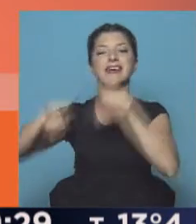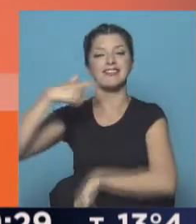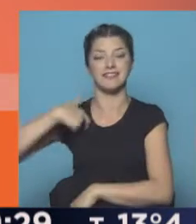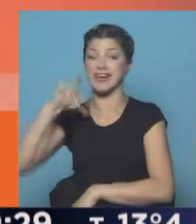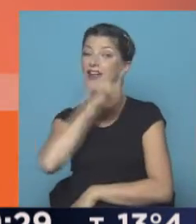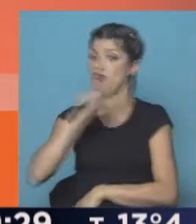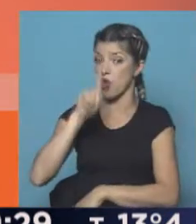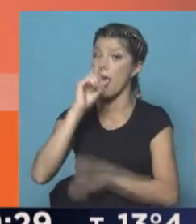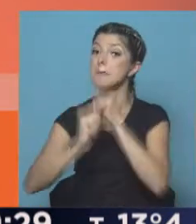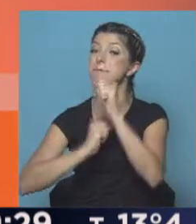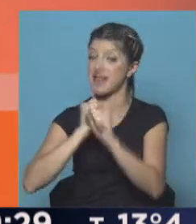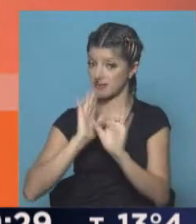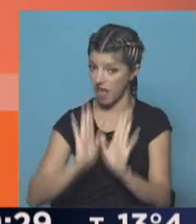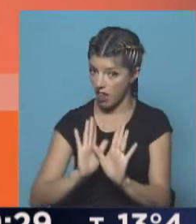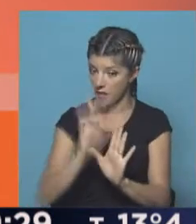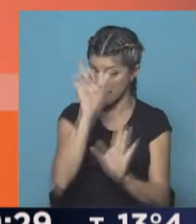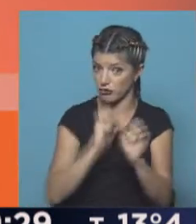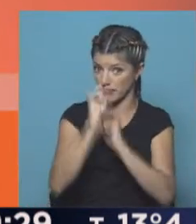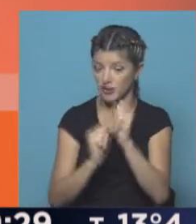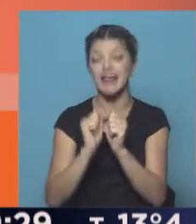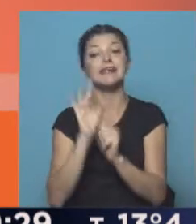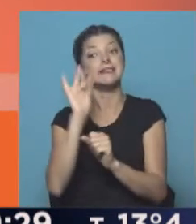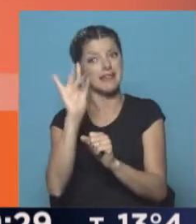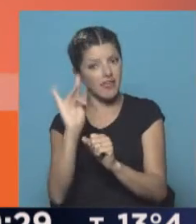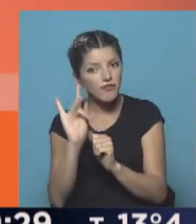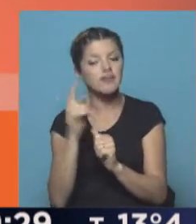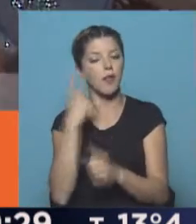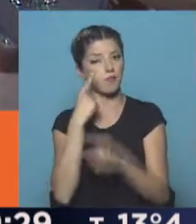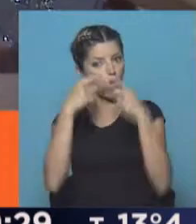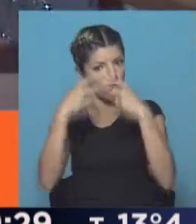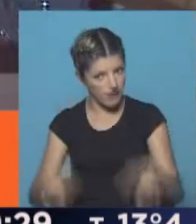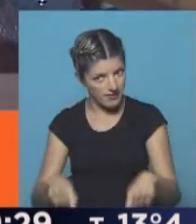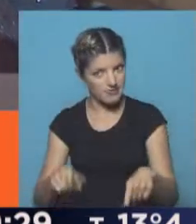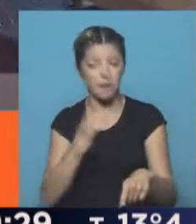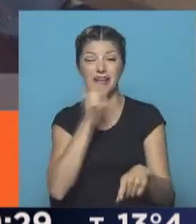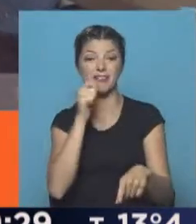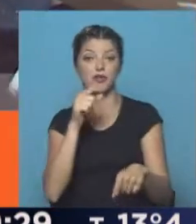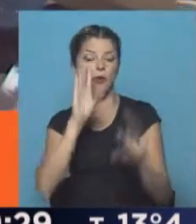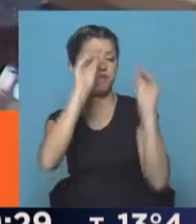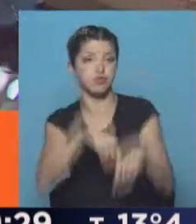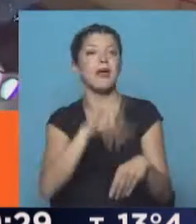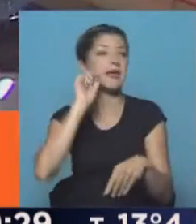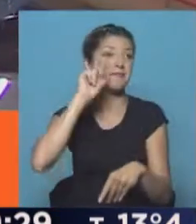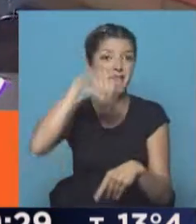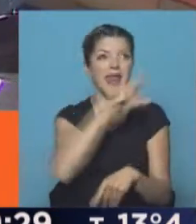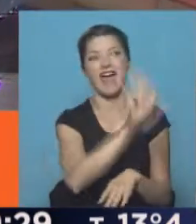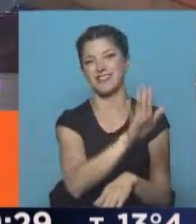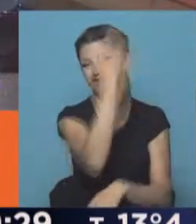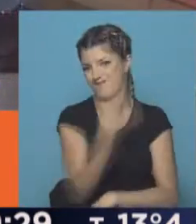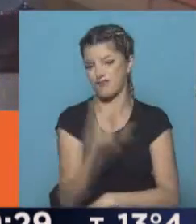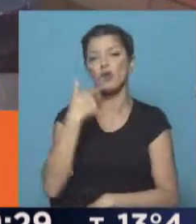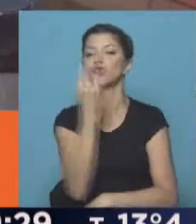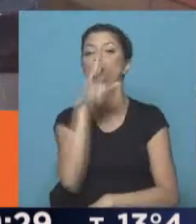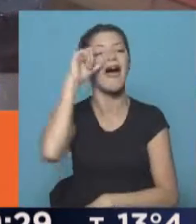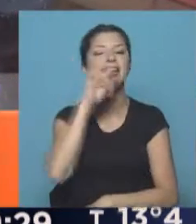empresarios. Y es una línea muy delgada que hay que saberla transitar, porque si no pasa lo que le pasó a Suárez. Suárez se quería sentar de los dos